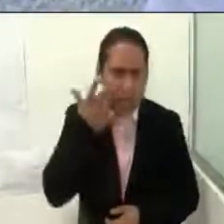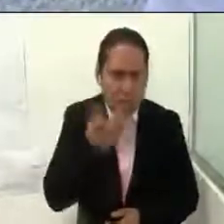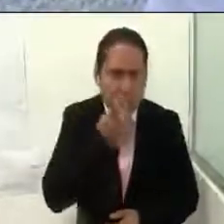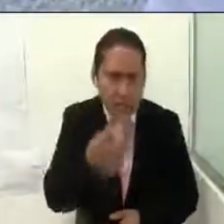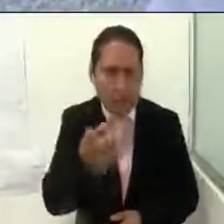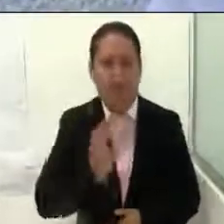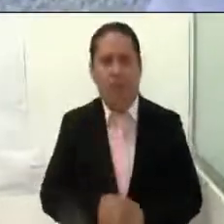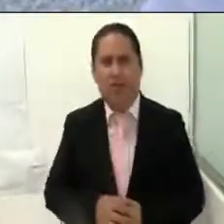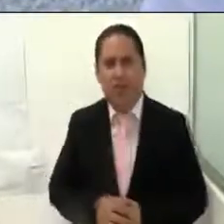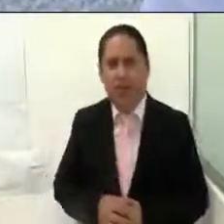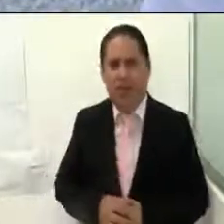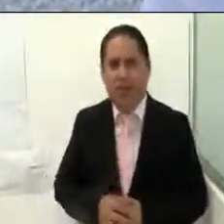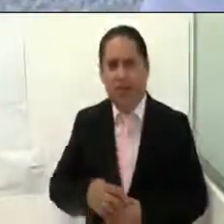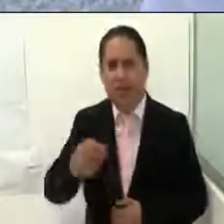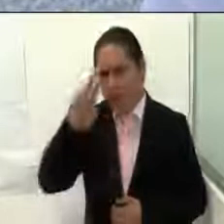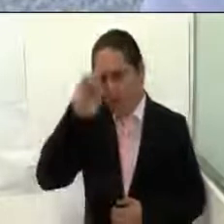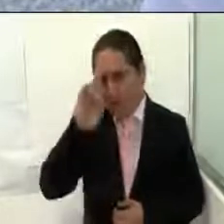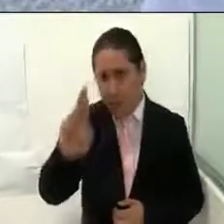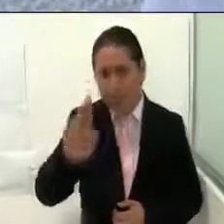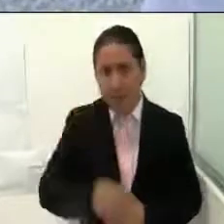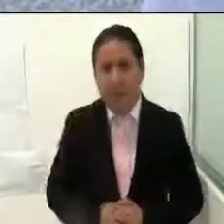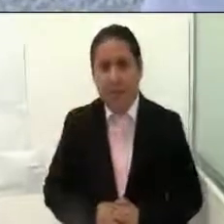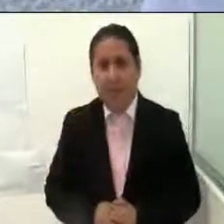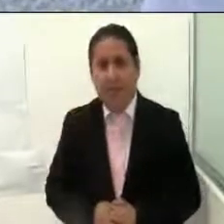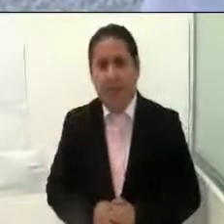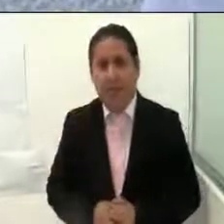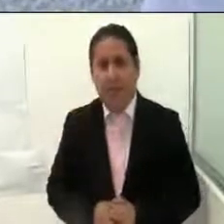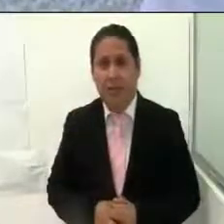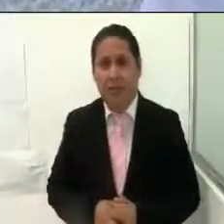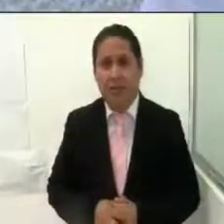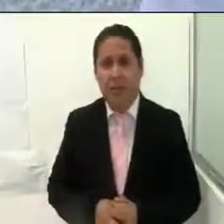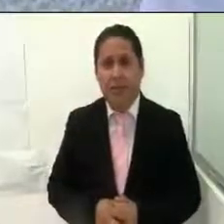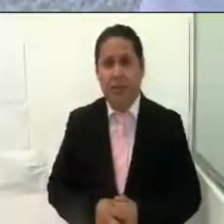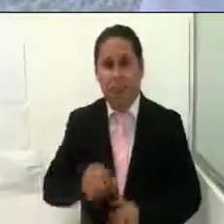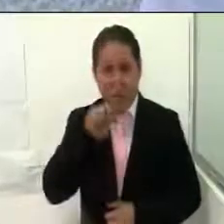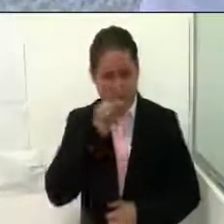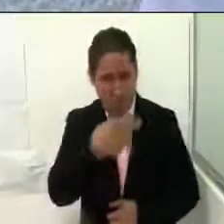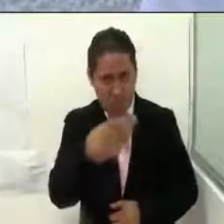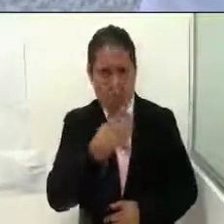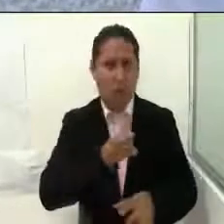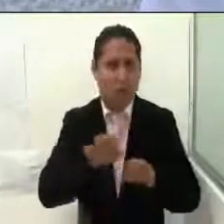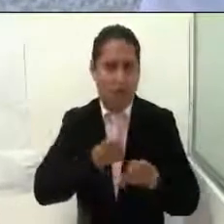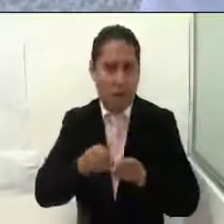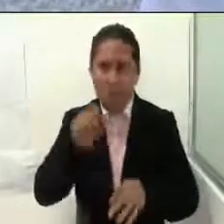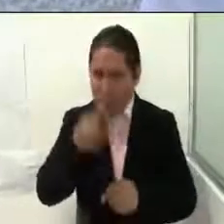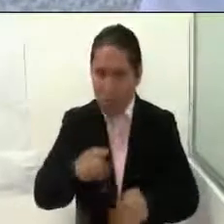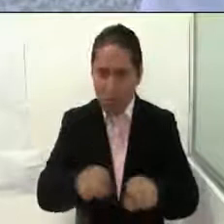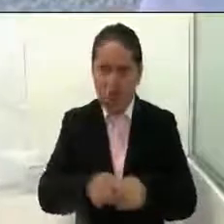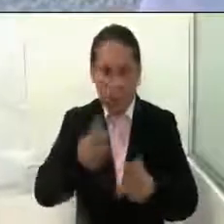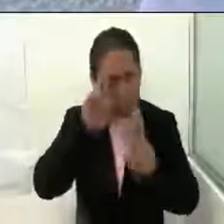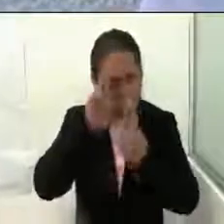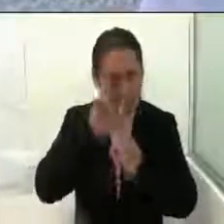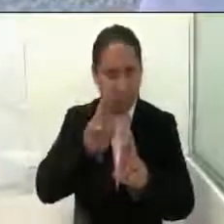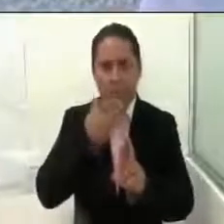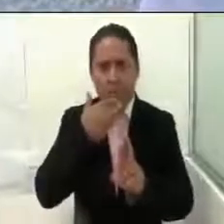y hacer un reconocimiento a la labor de los integrantes de esa dirección y precisamente en cuestión de